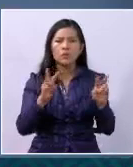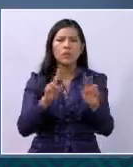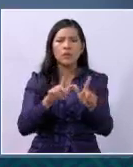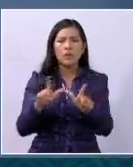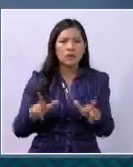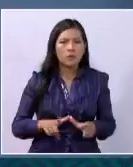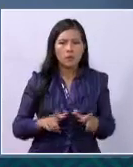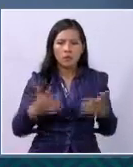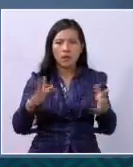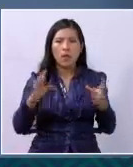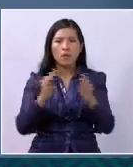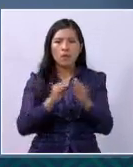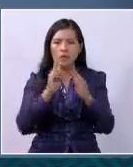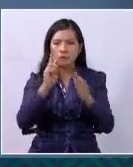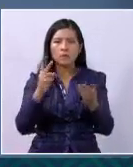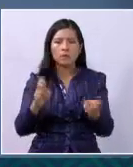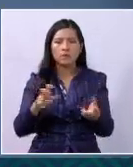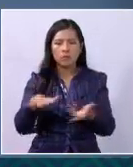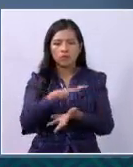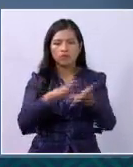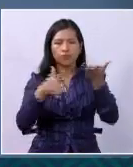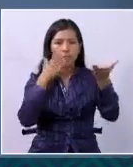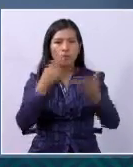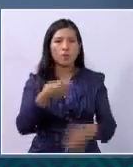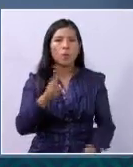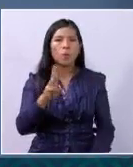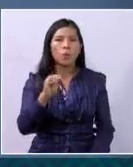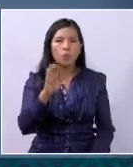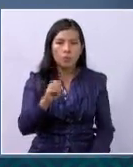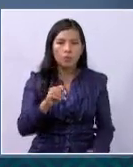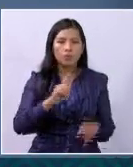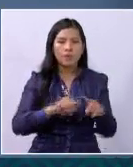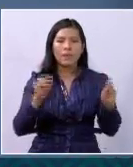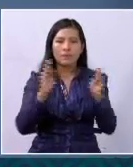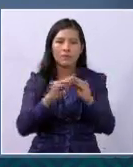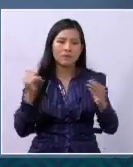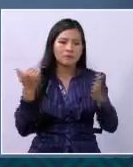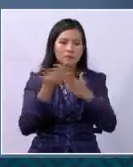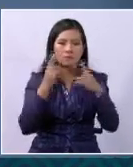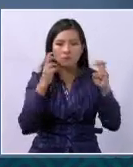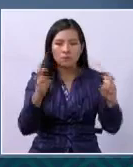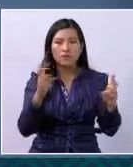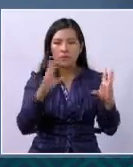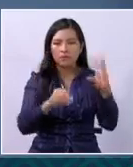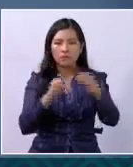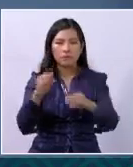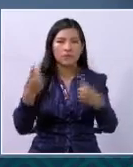algunas columnas de humo que son focos de fuego y que